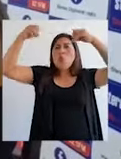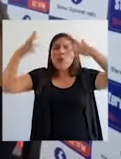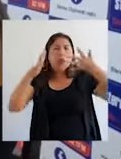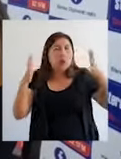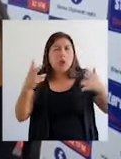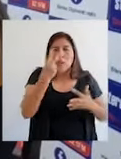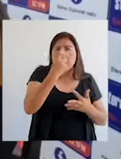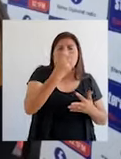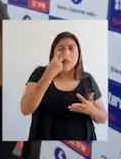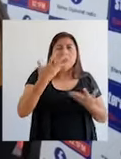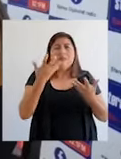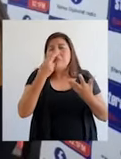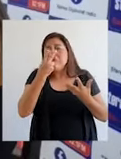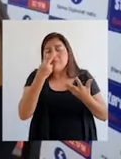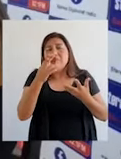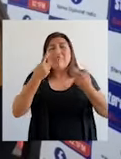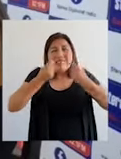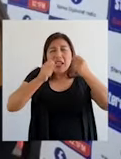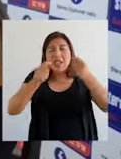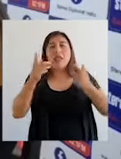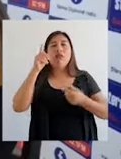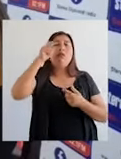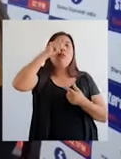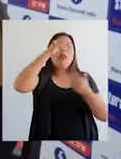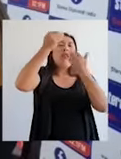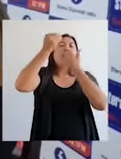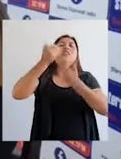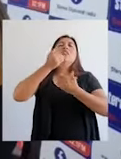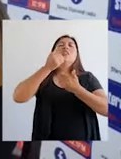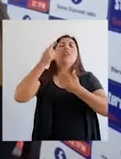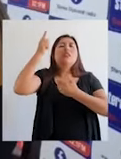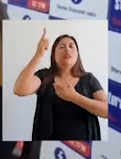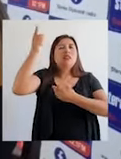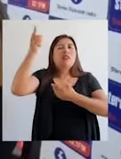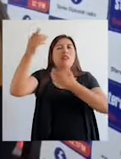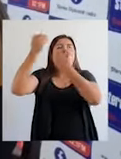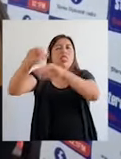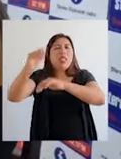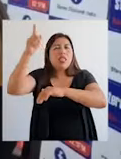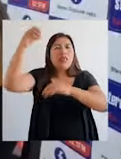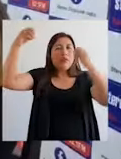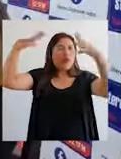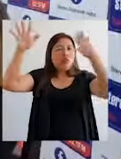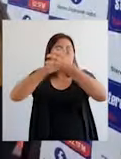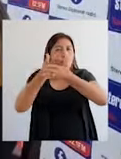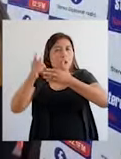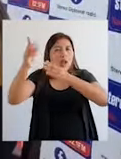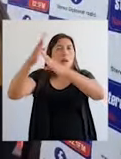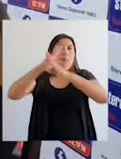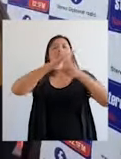O sea, hay una diferencia entre lo que es limitación y lo que es discapacidad. La discapacidad la determina el entorno, las